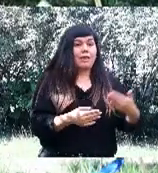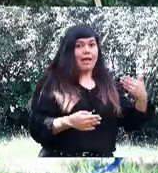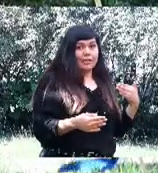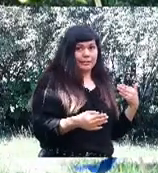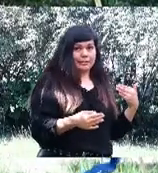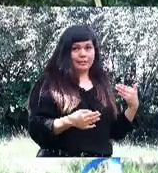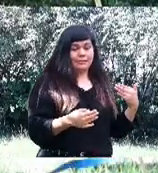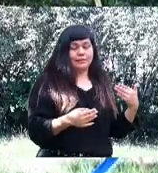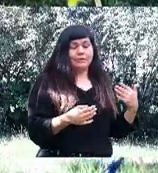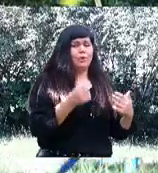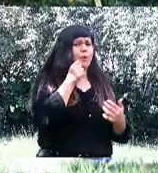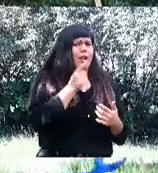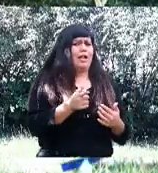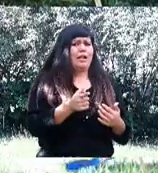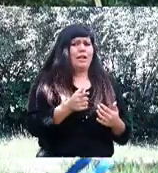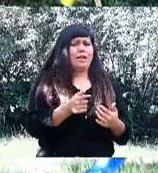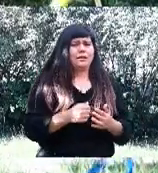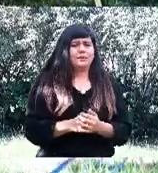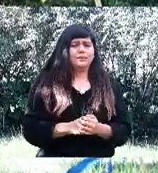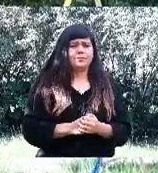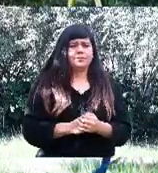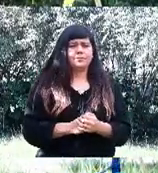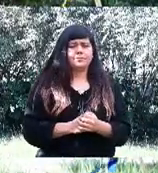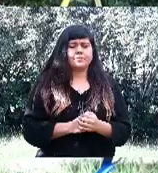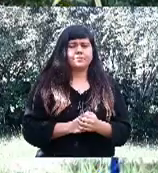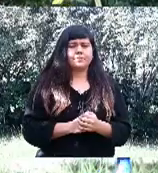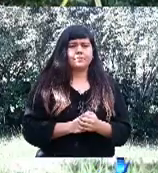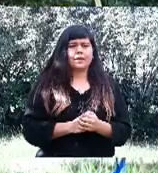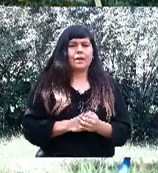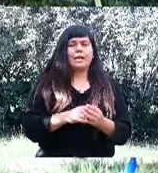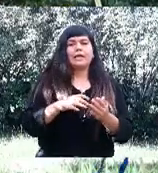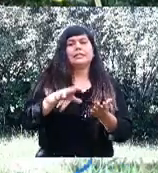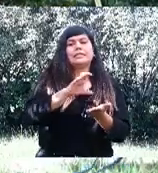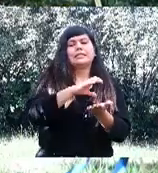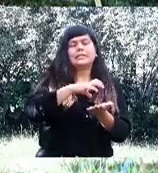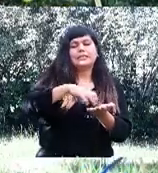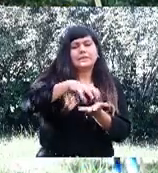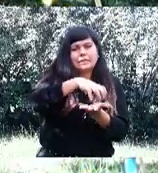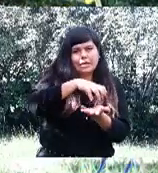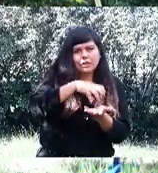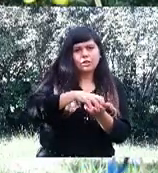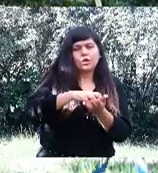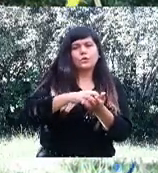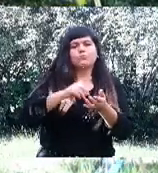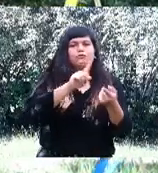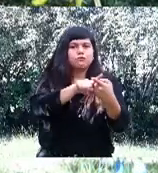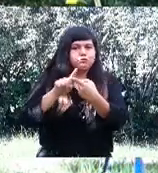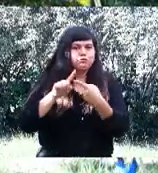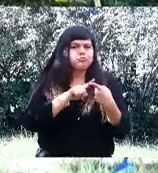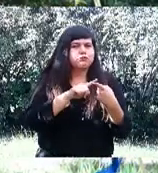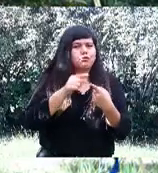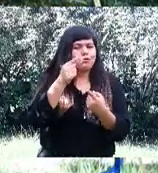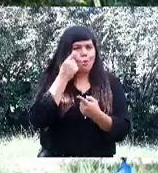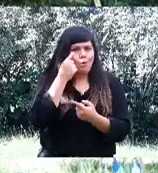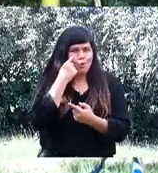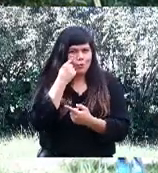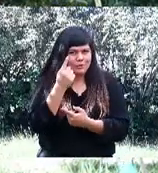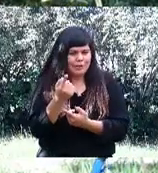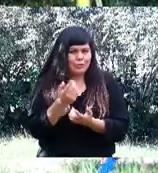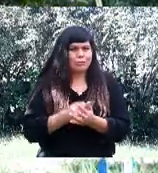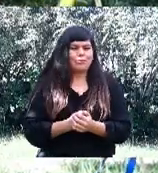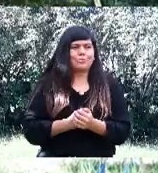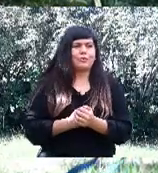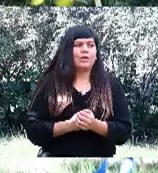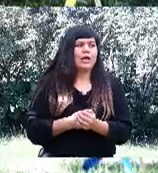el el el centro interactivo de los conocimientos entonces Bueno ahí tenemos puesto como una